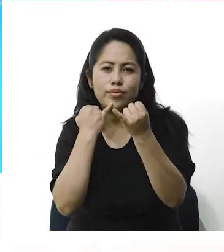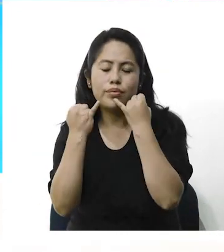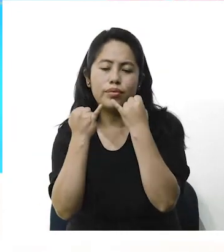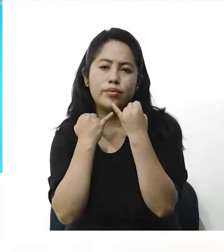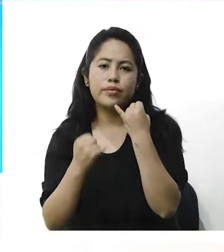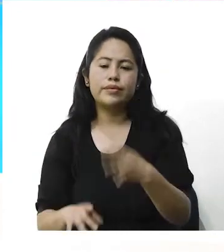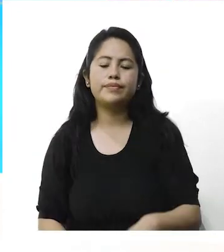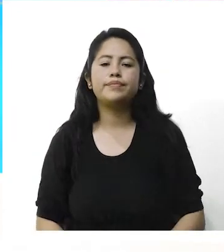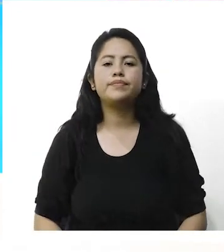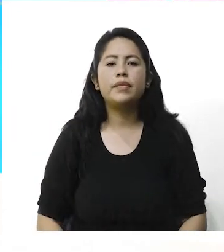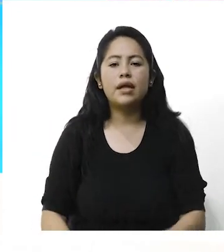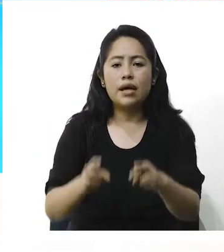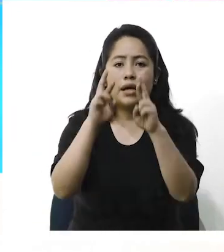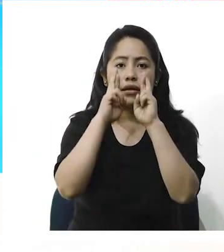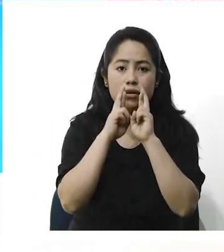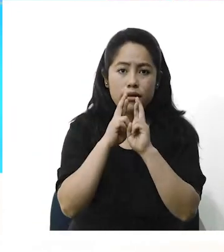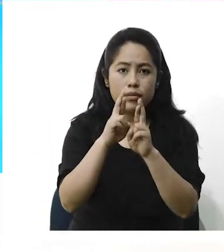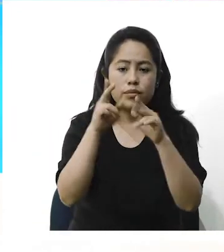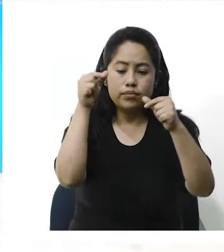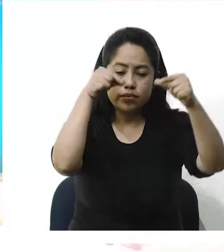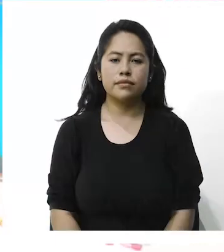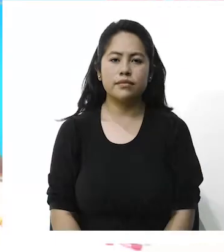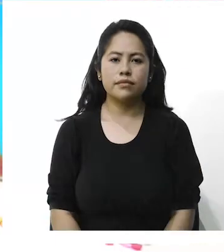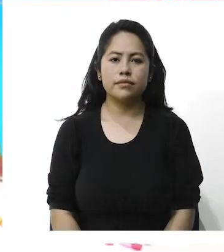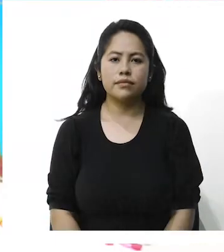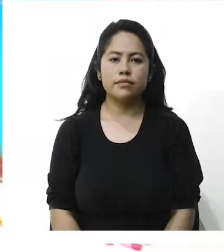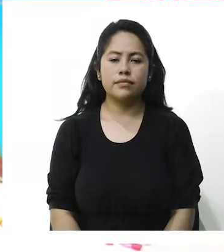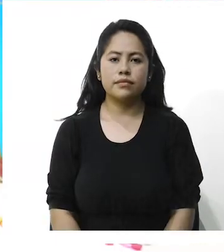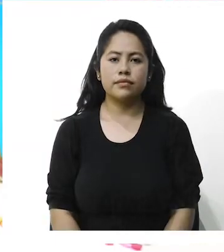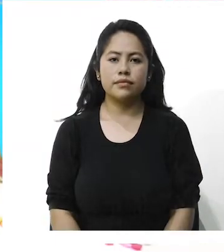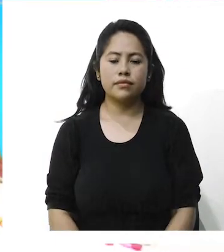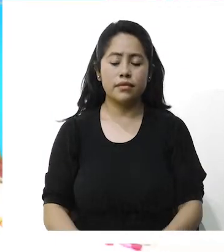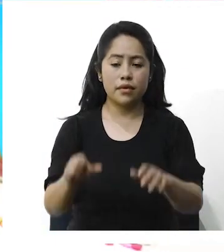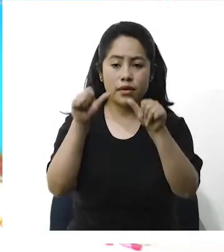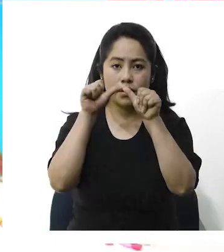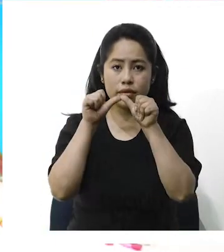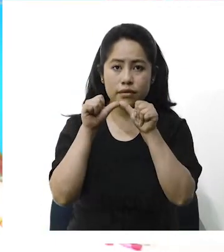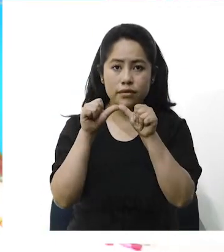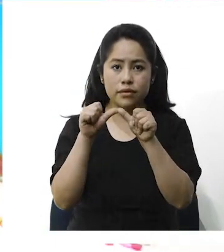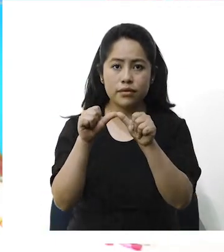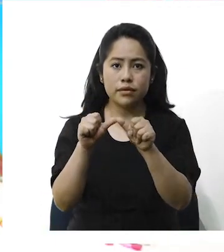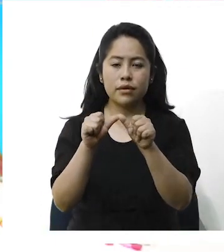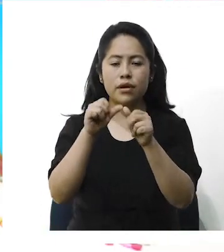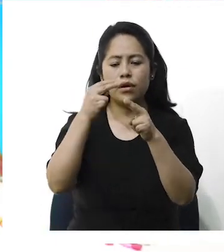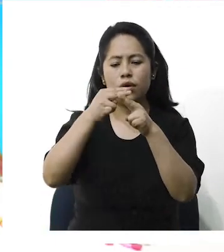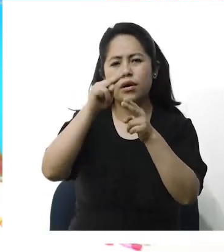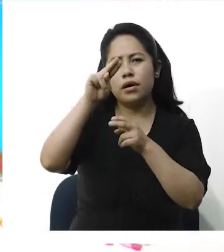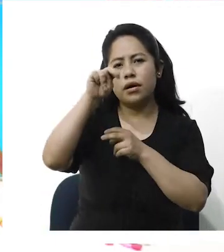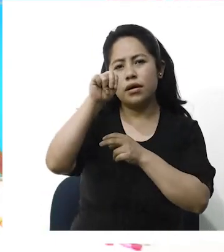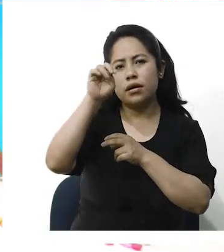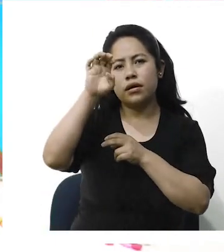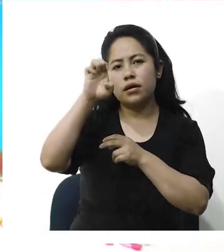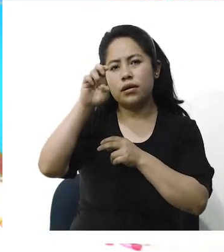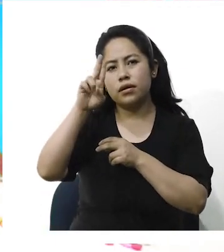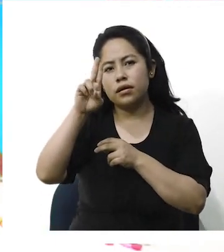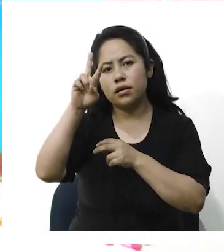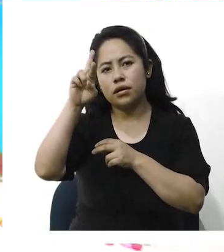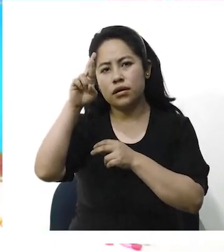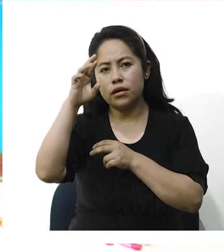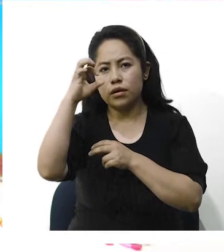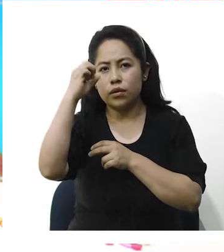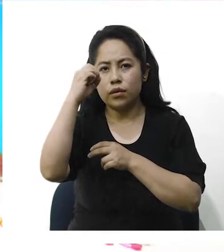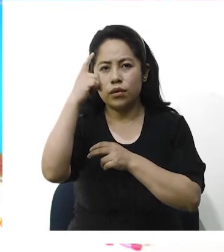de mensajes químicos, como una autopista. Continuemos con los neurotransmisores. Los